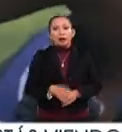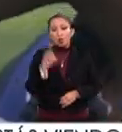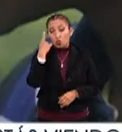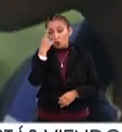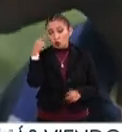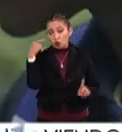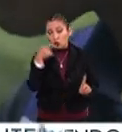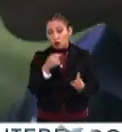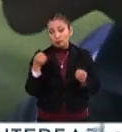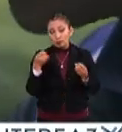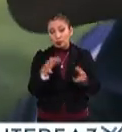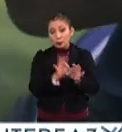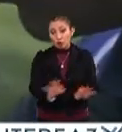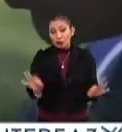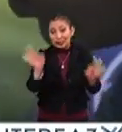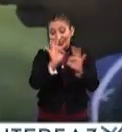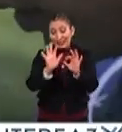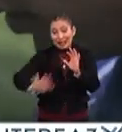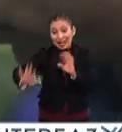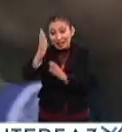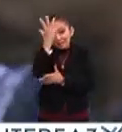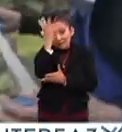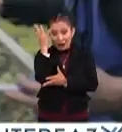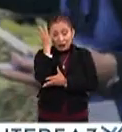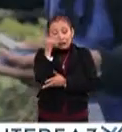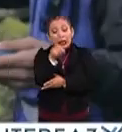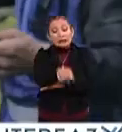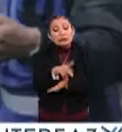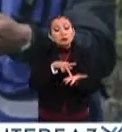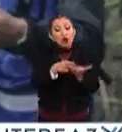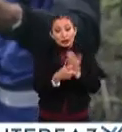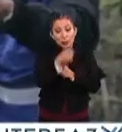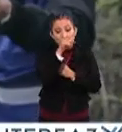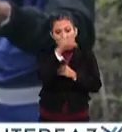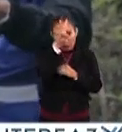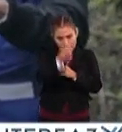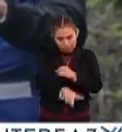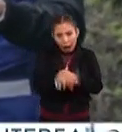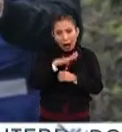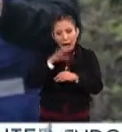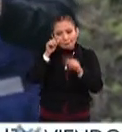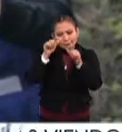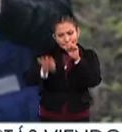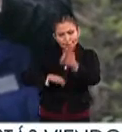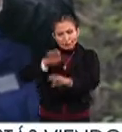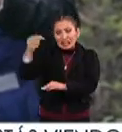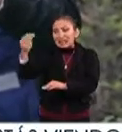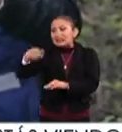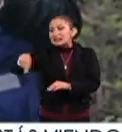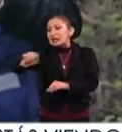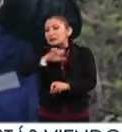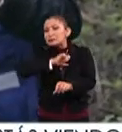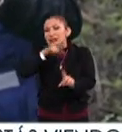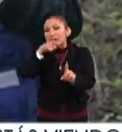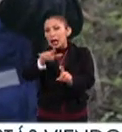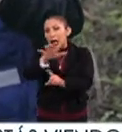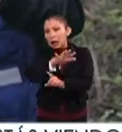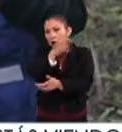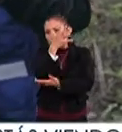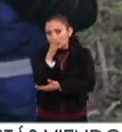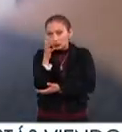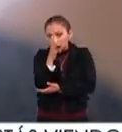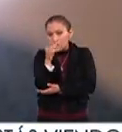Uno de los aportes importantes en el sector forestal es que los proyectos realmente están atendiendo necesidades específicas del